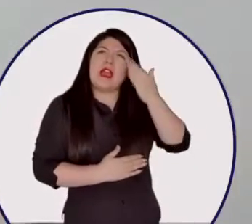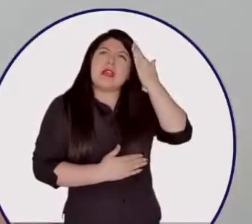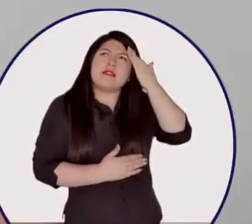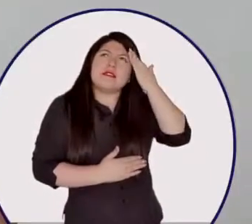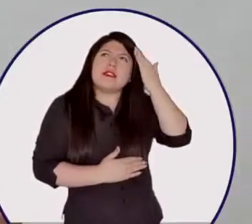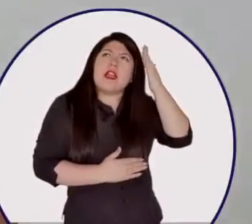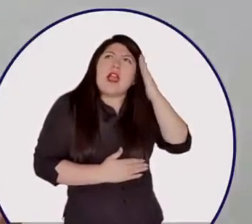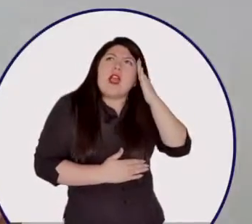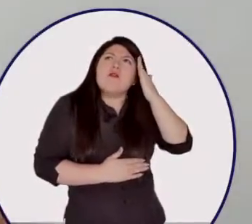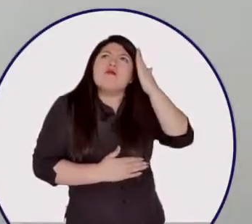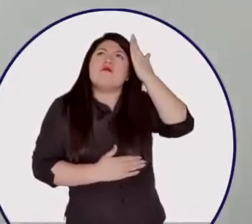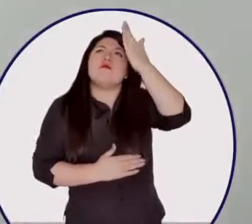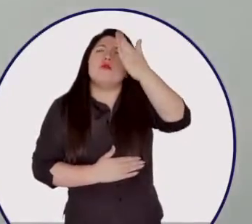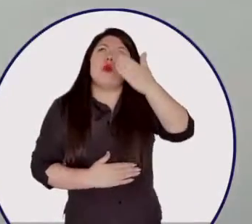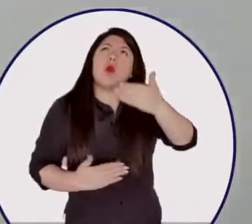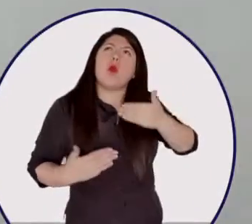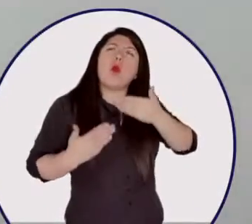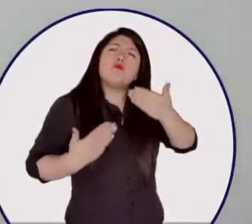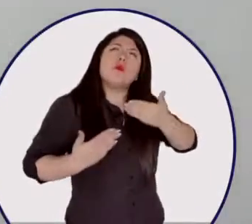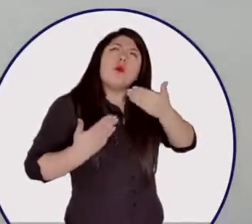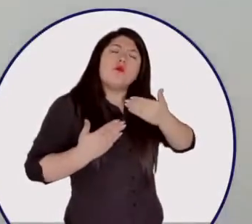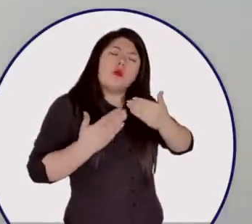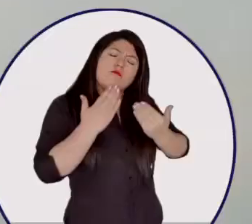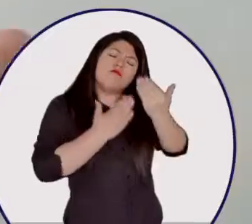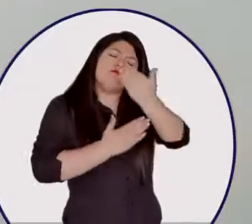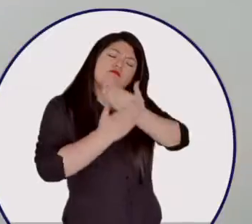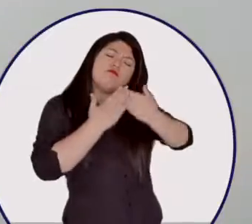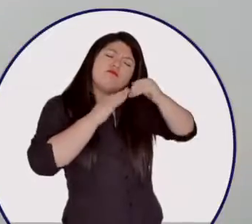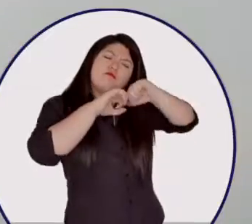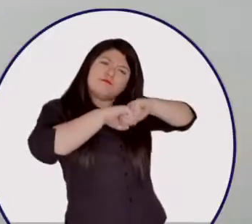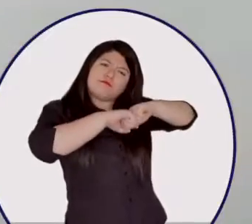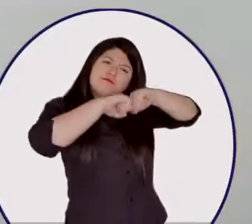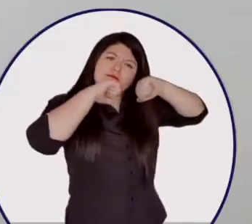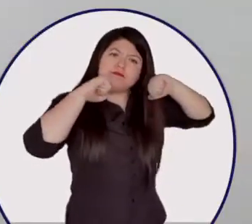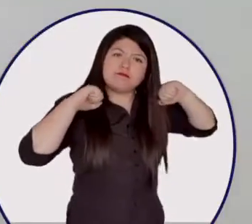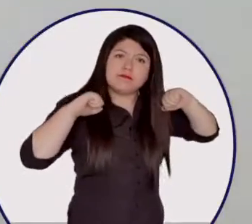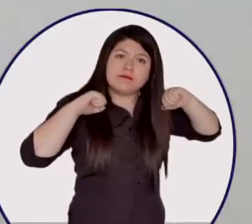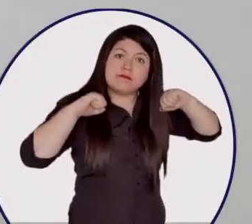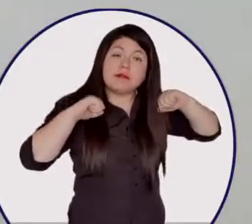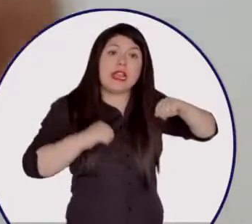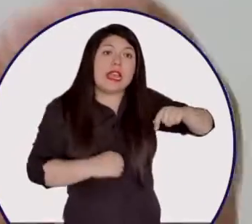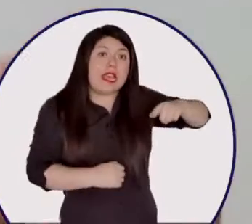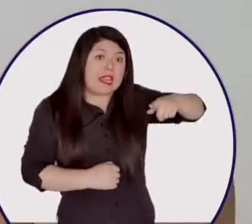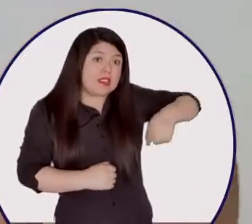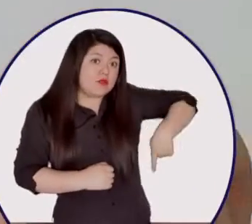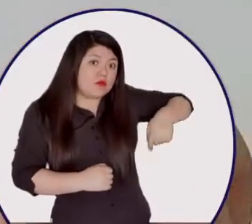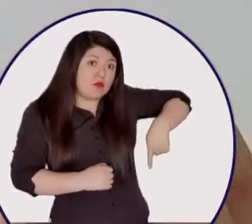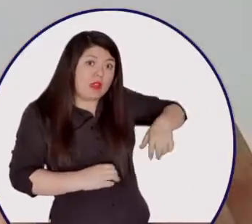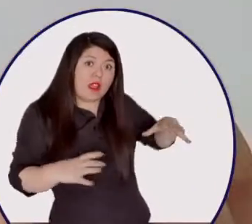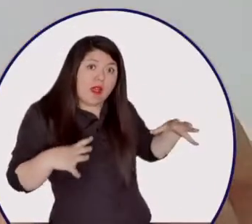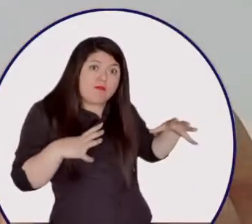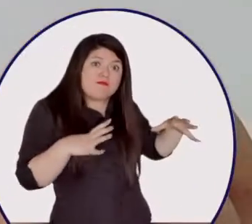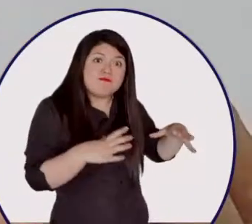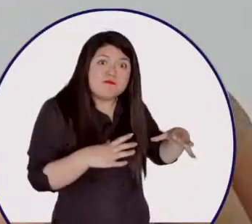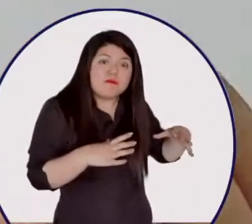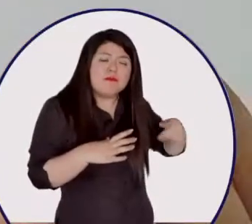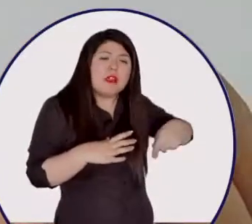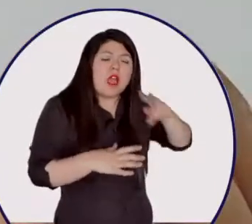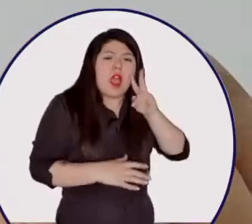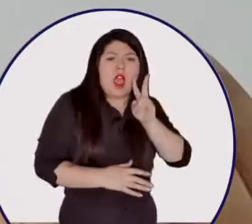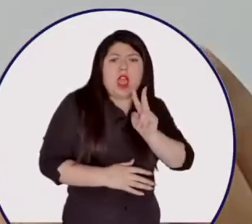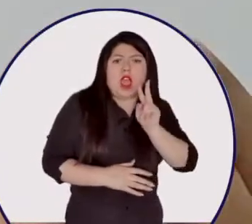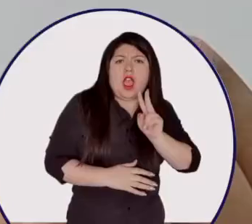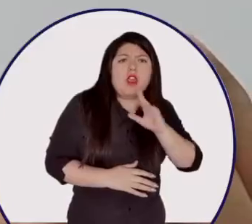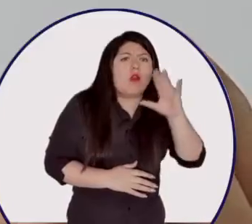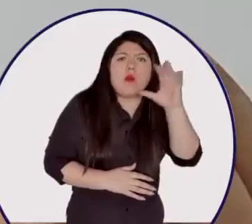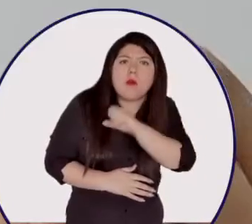allá y ver lo que otros por fuera de la escuela no ven en ese estudiante. Es mirar que existe un proyecto de vida y